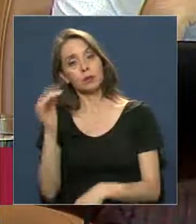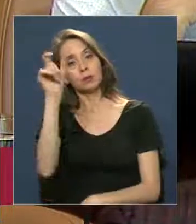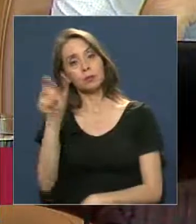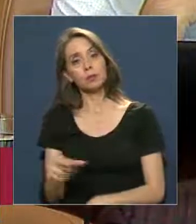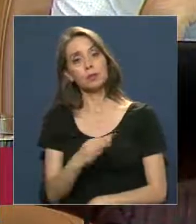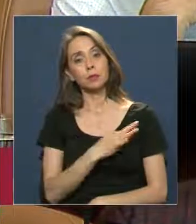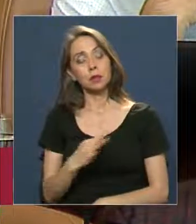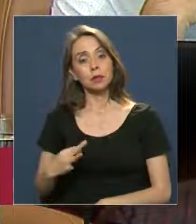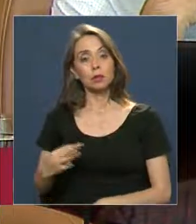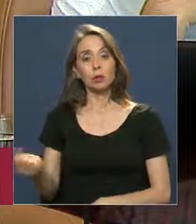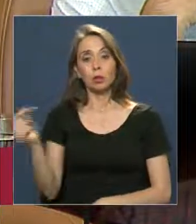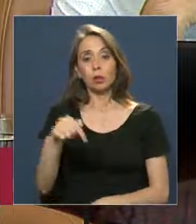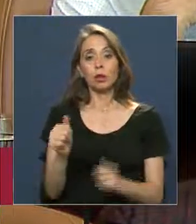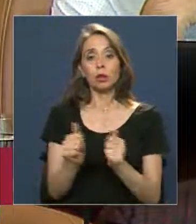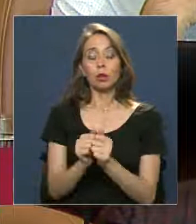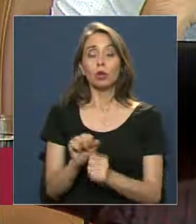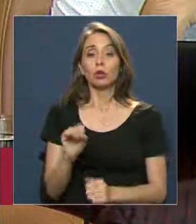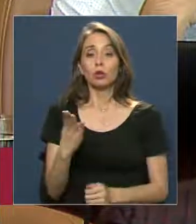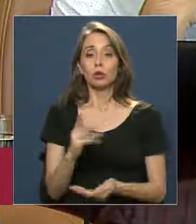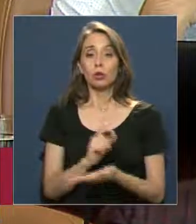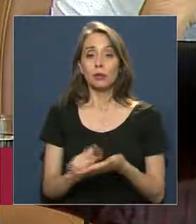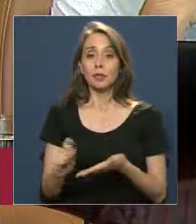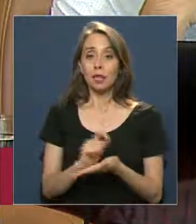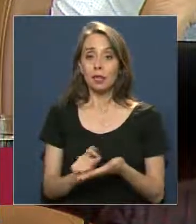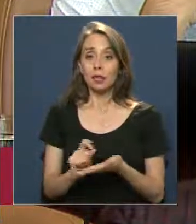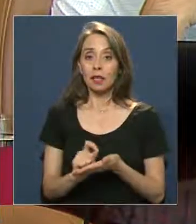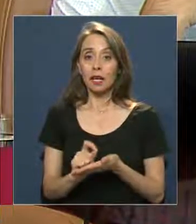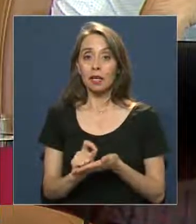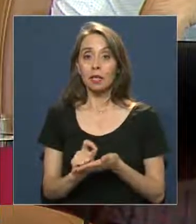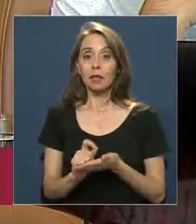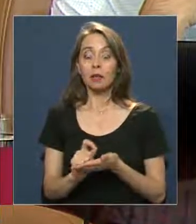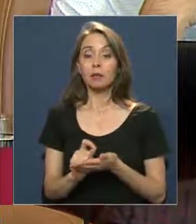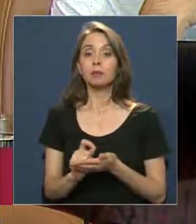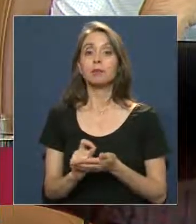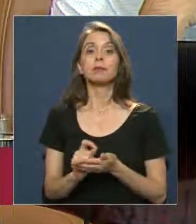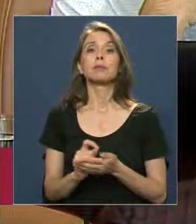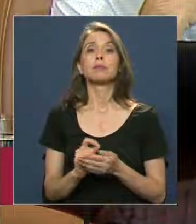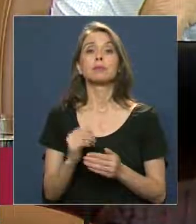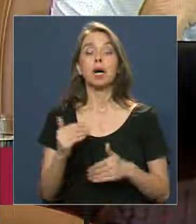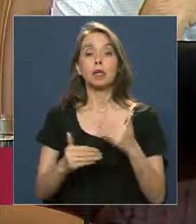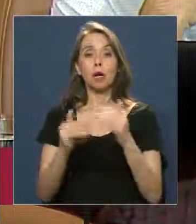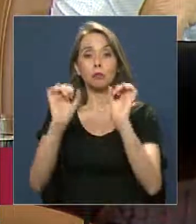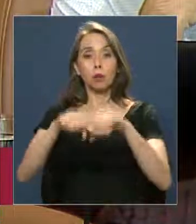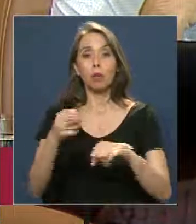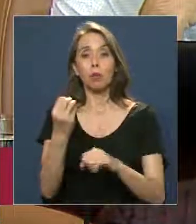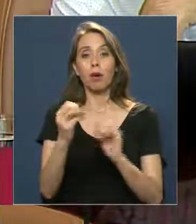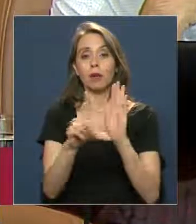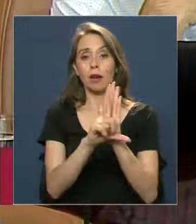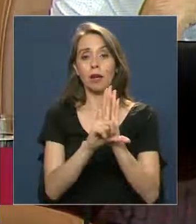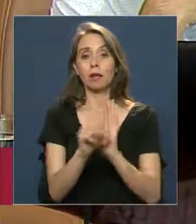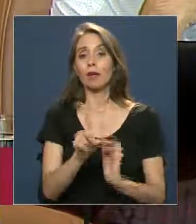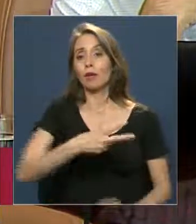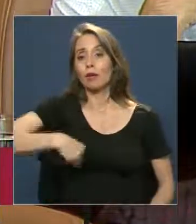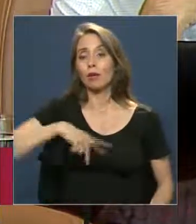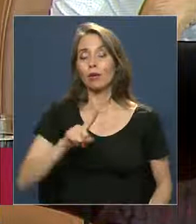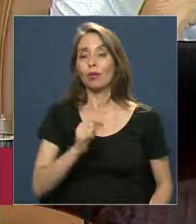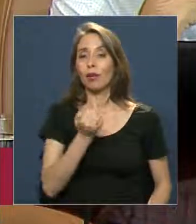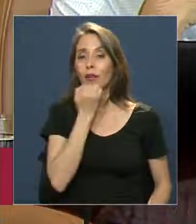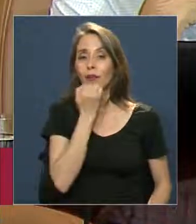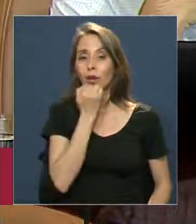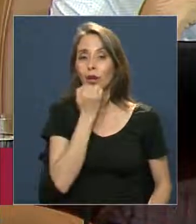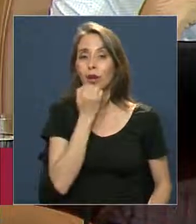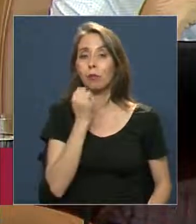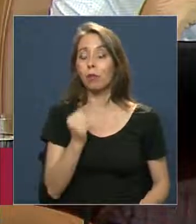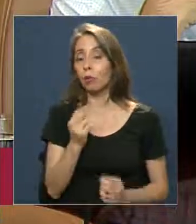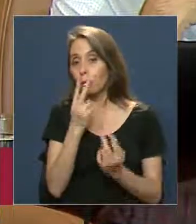estado presente también junto con su subsecretaria para sacar adelante una buena ley. Y no nos equivoquemos, porque aquí nos podemos